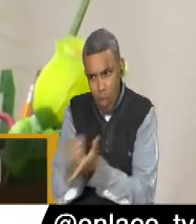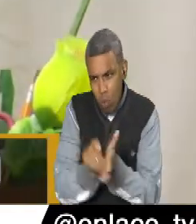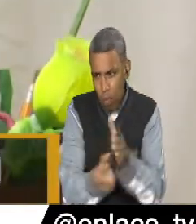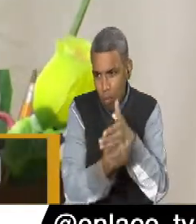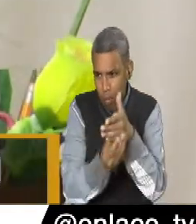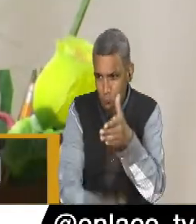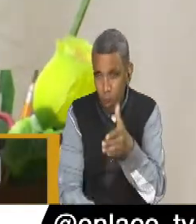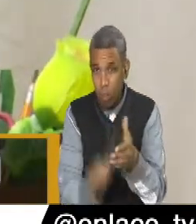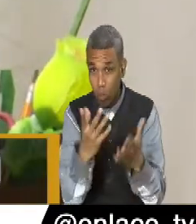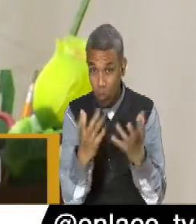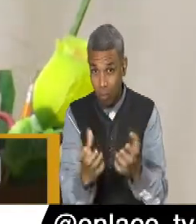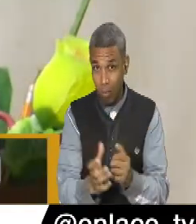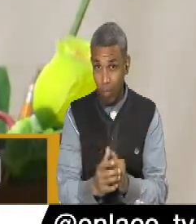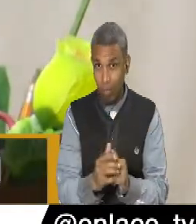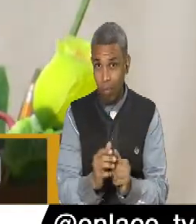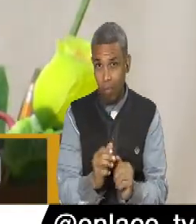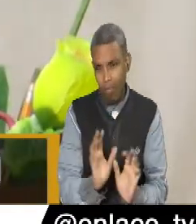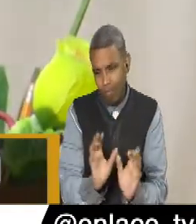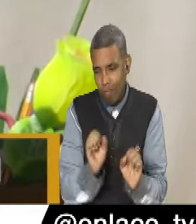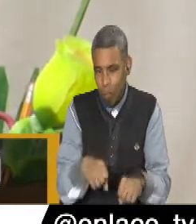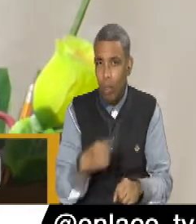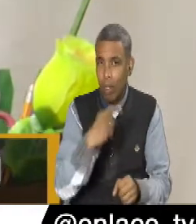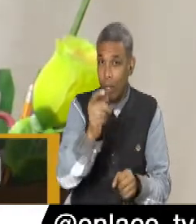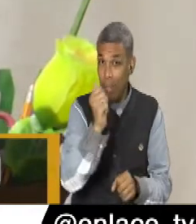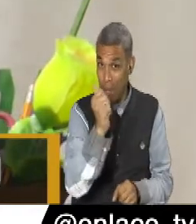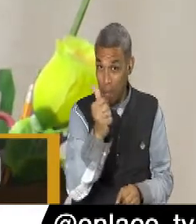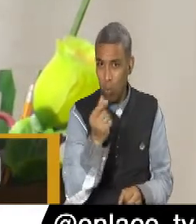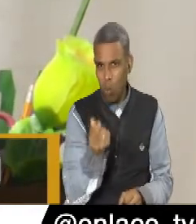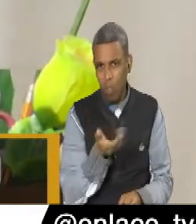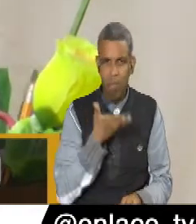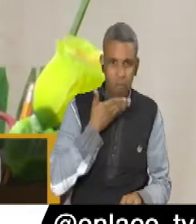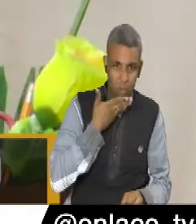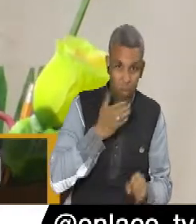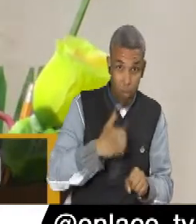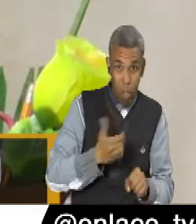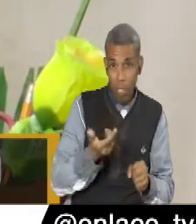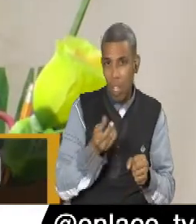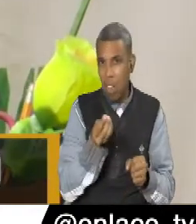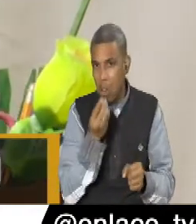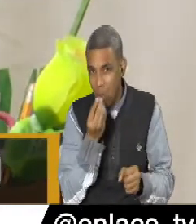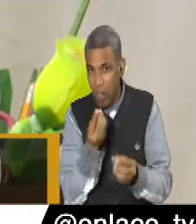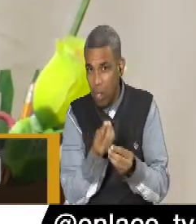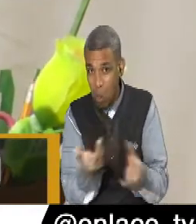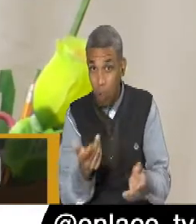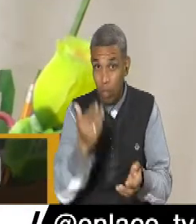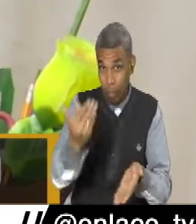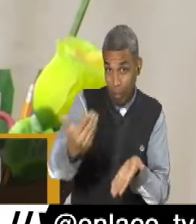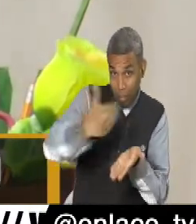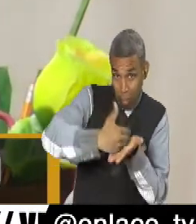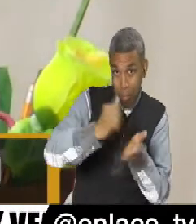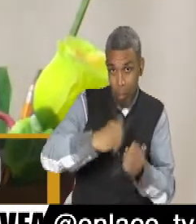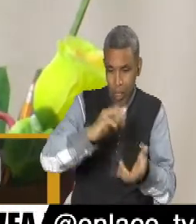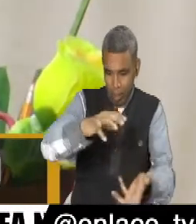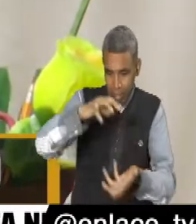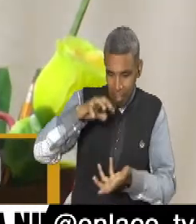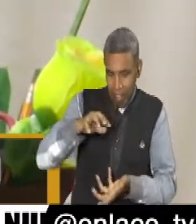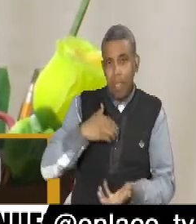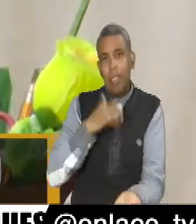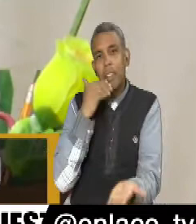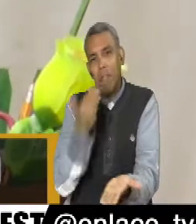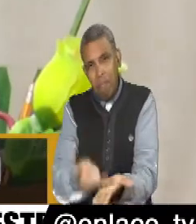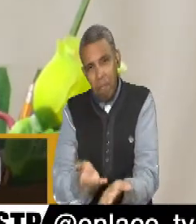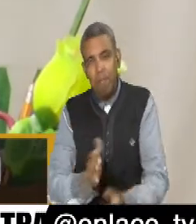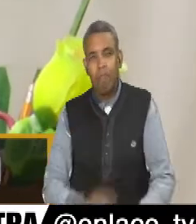prójimo, y ellos pueden acercarse acá al hospital a traer sus donaciones. Nosotros estamos acá